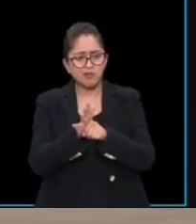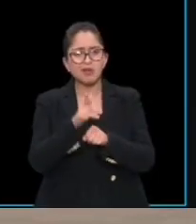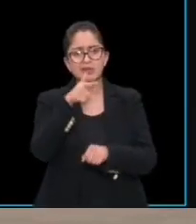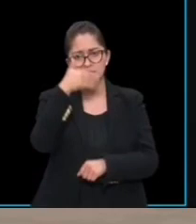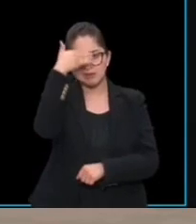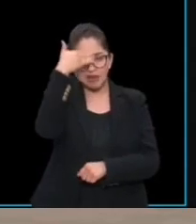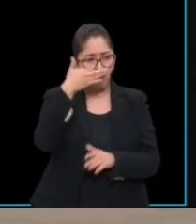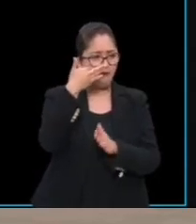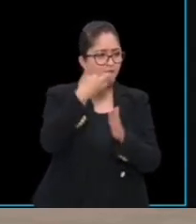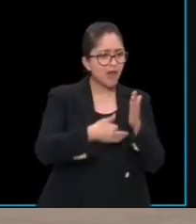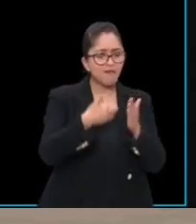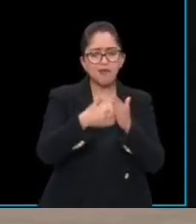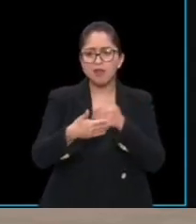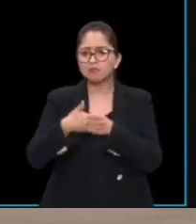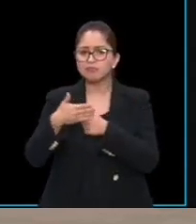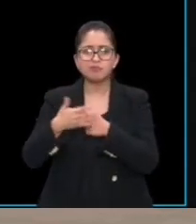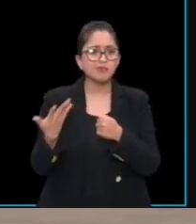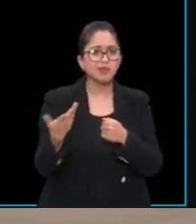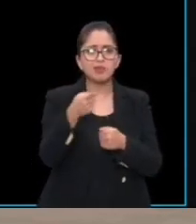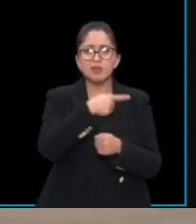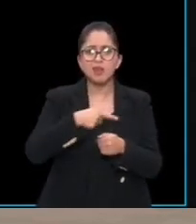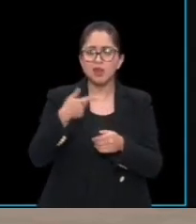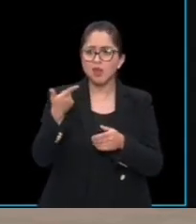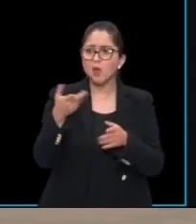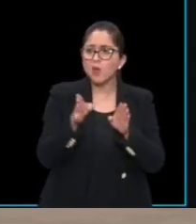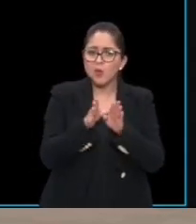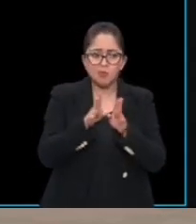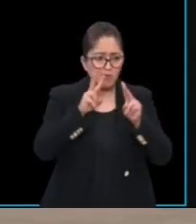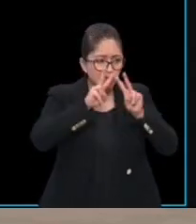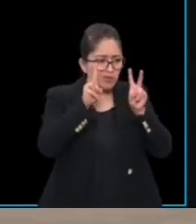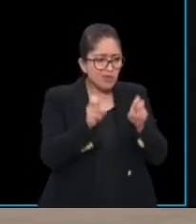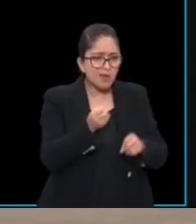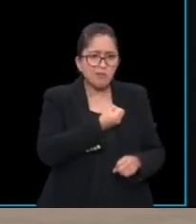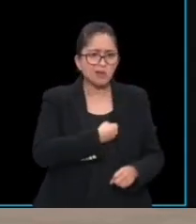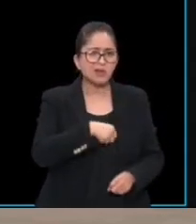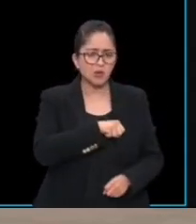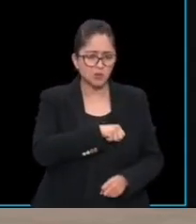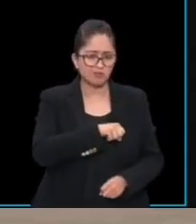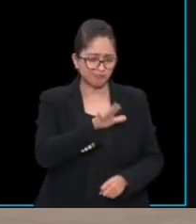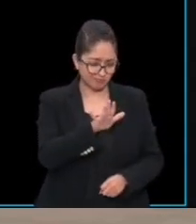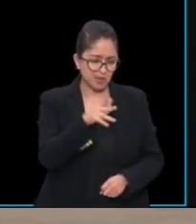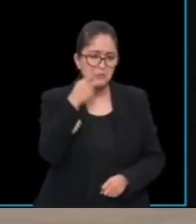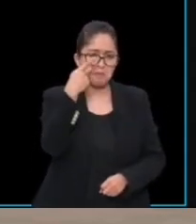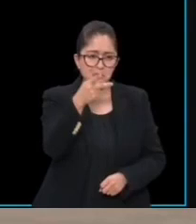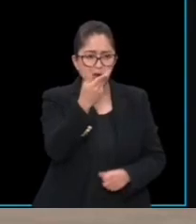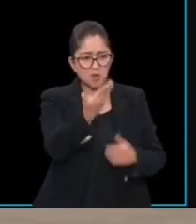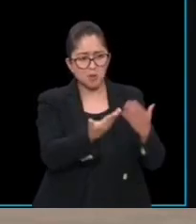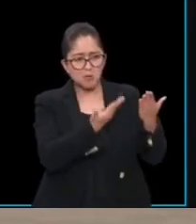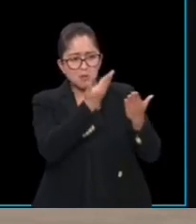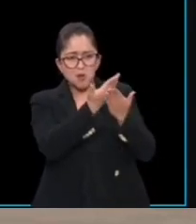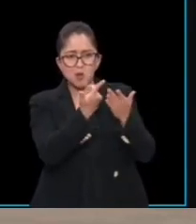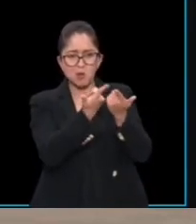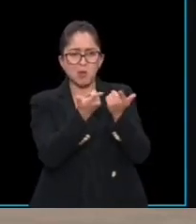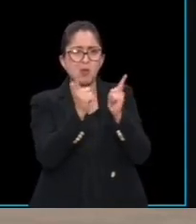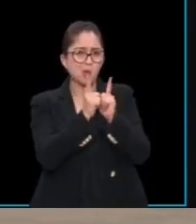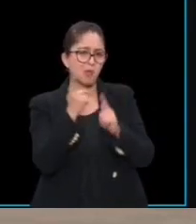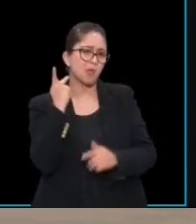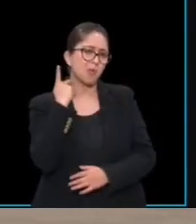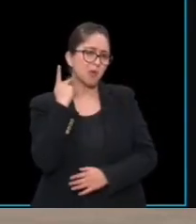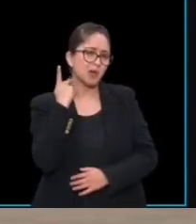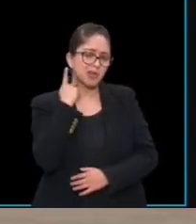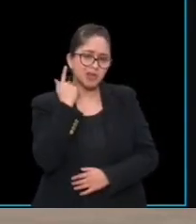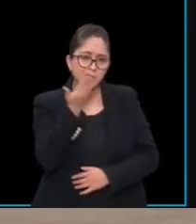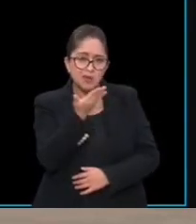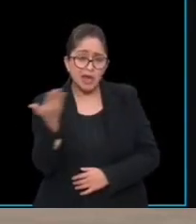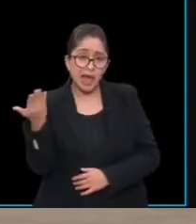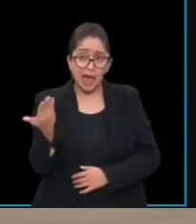todo. Ha habido un austericidio en términos de la salud. Pero yo creo que también la alternativa que plantea la derecha, la alternativa que plantea